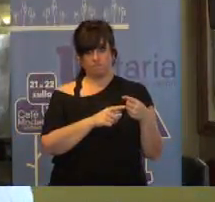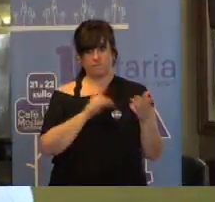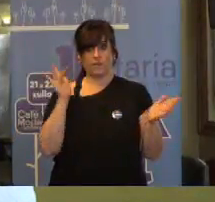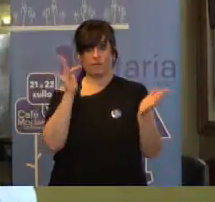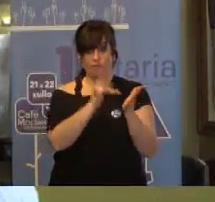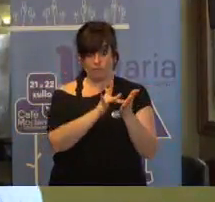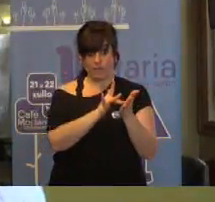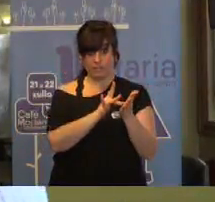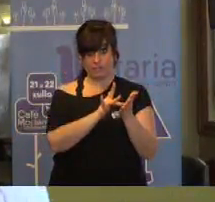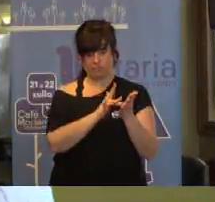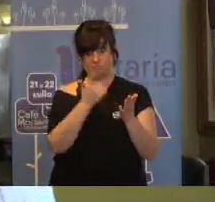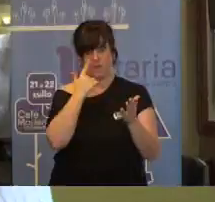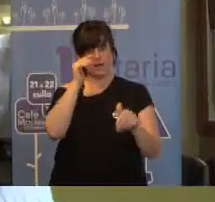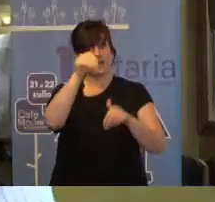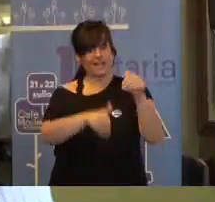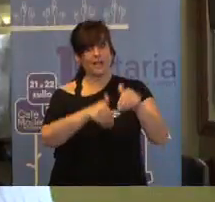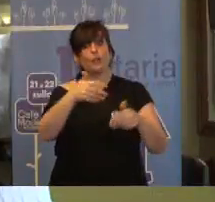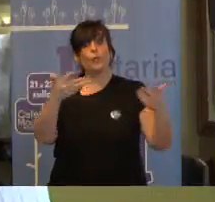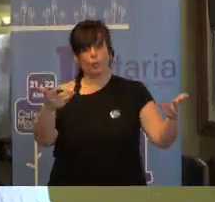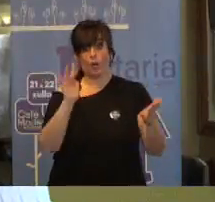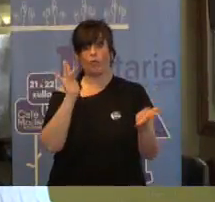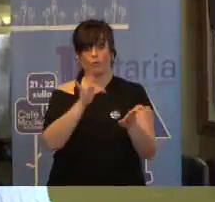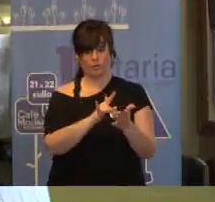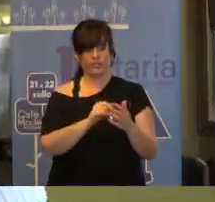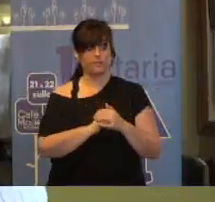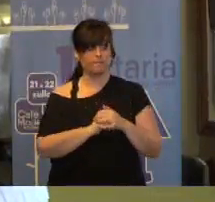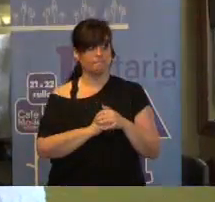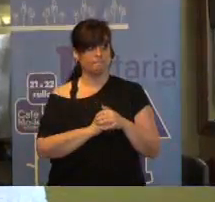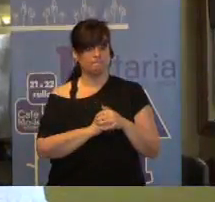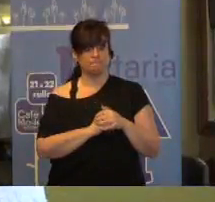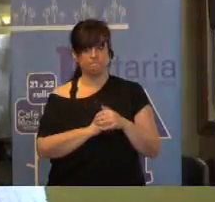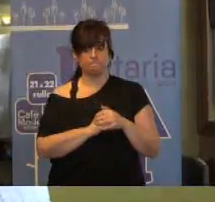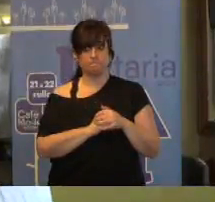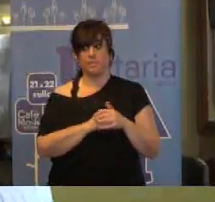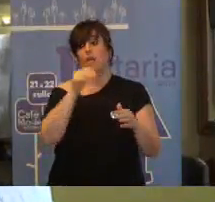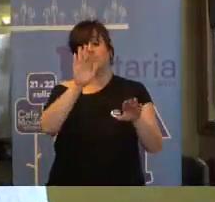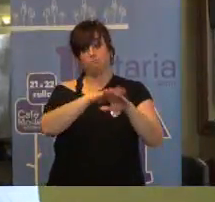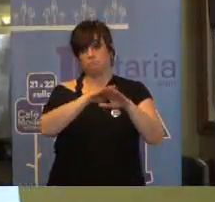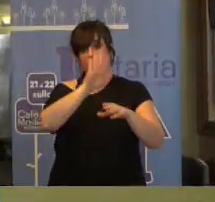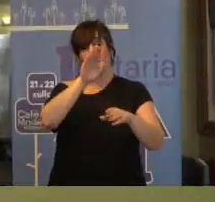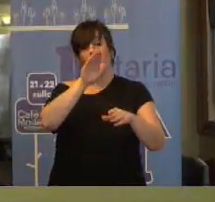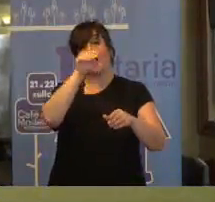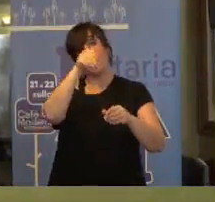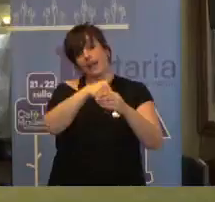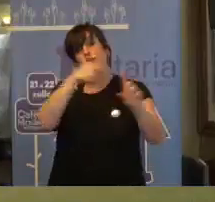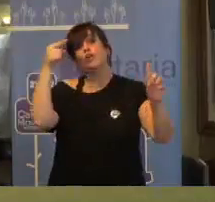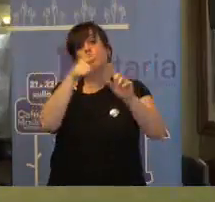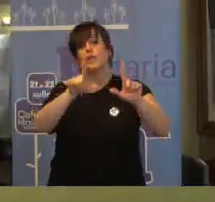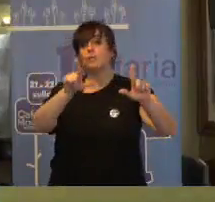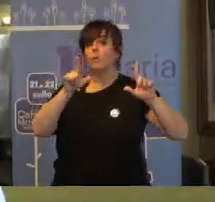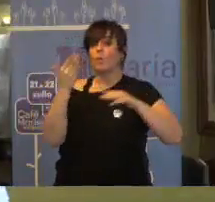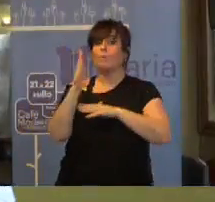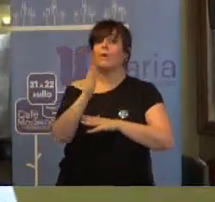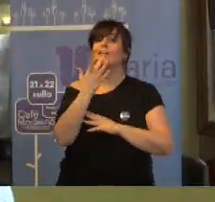das primarias, non? Primeiro para a cabeza de lista e despois o resto da